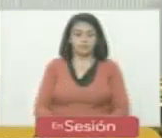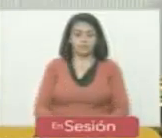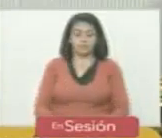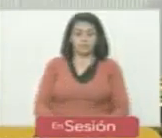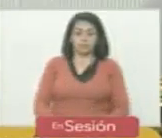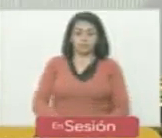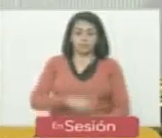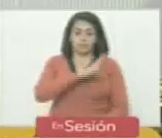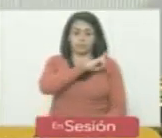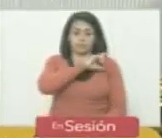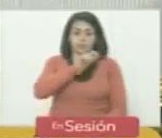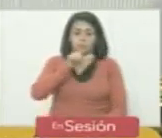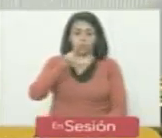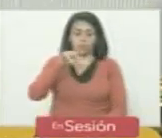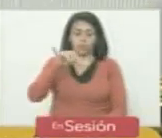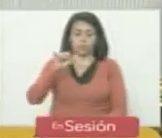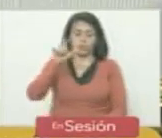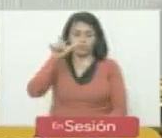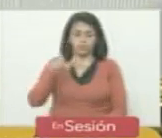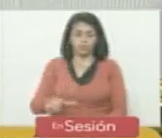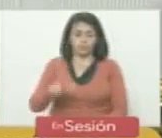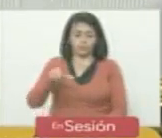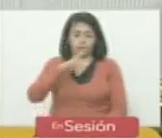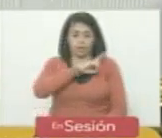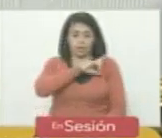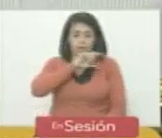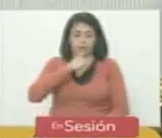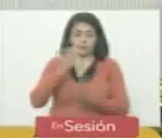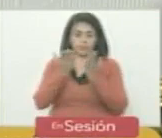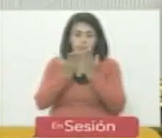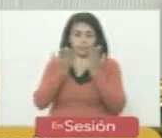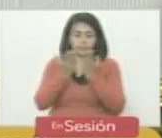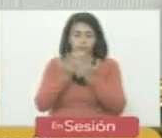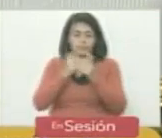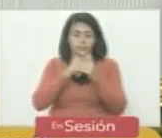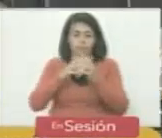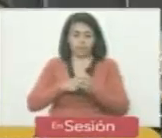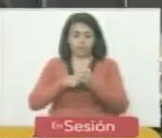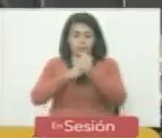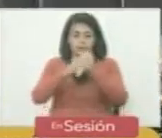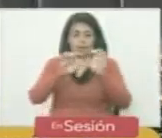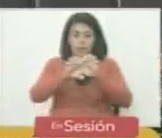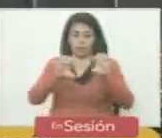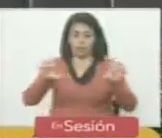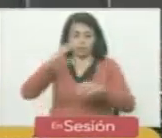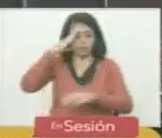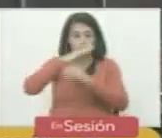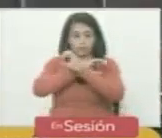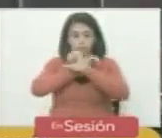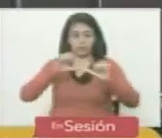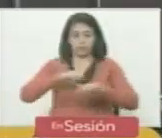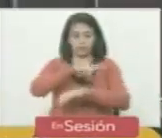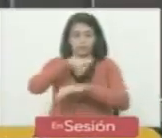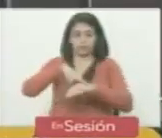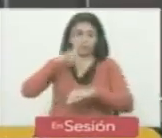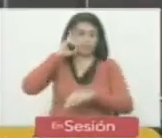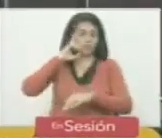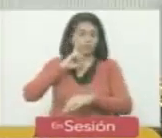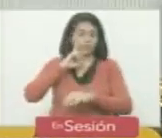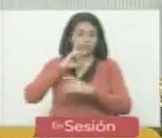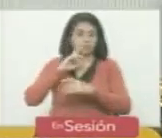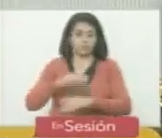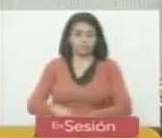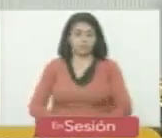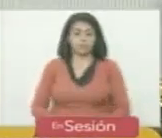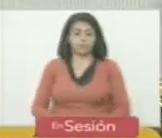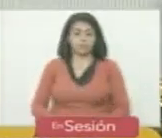Al coronel Luis Armando Quintero Leva, jefe académico de la Dirección de Educación de la Guardia Nacional Bolivariana.